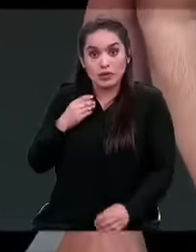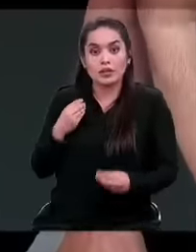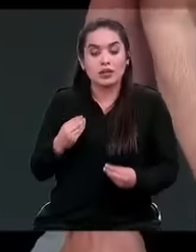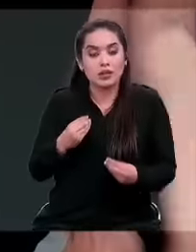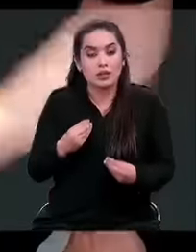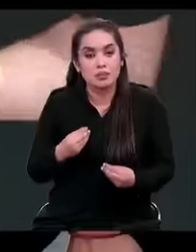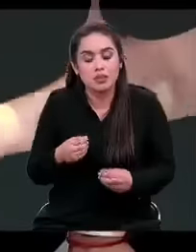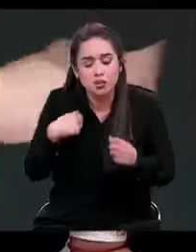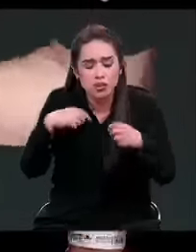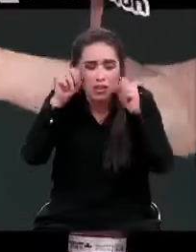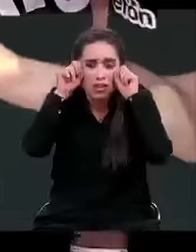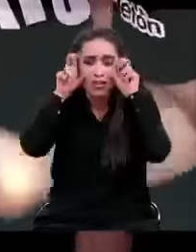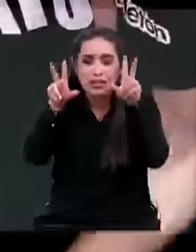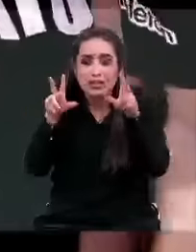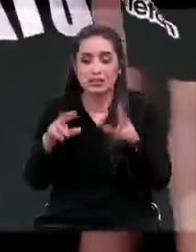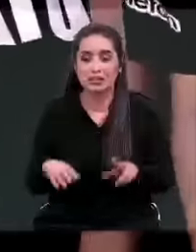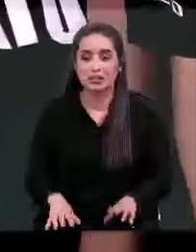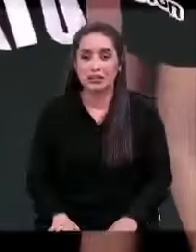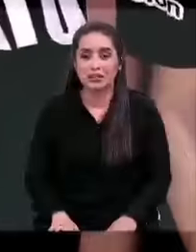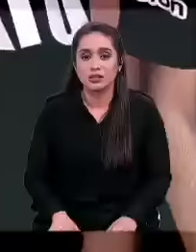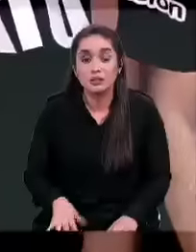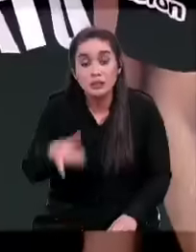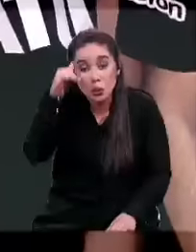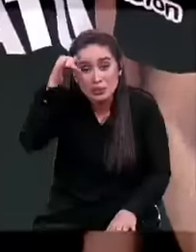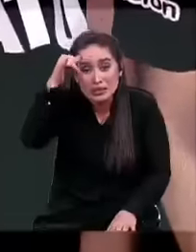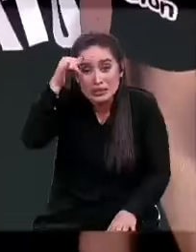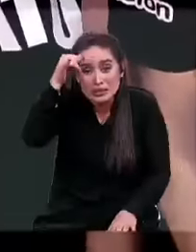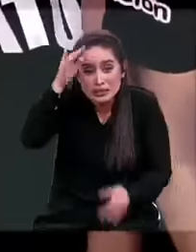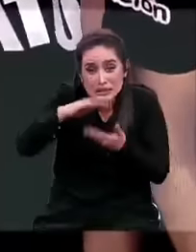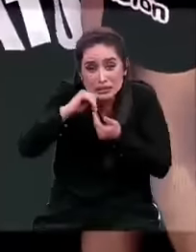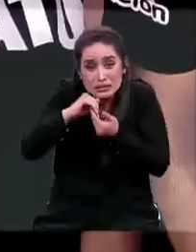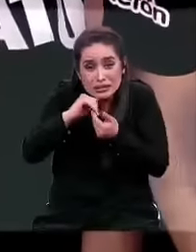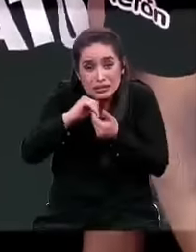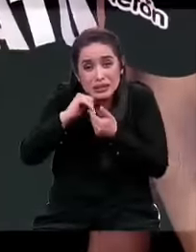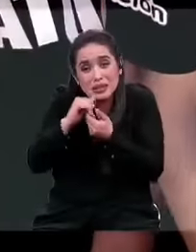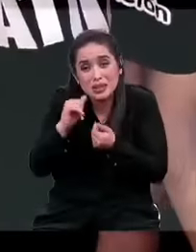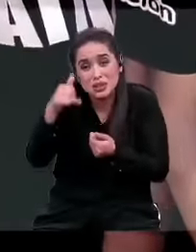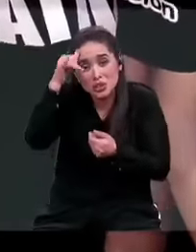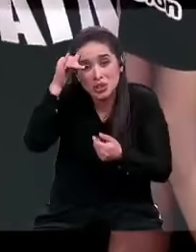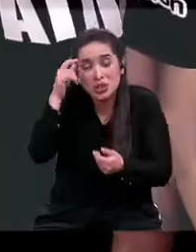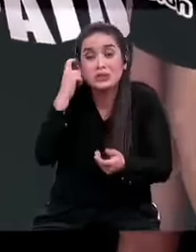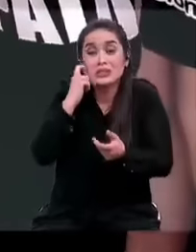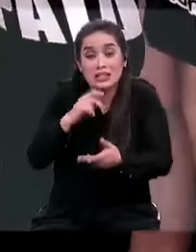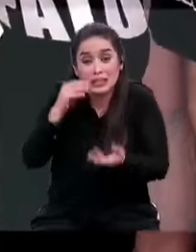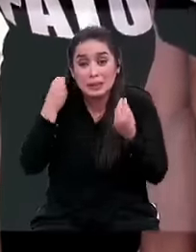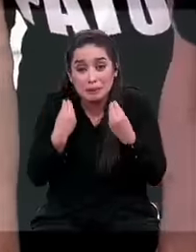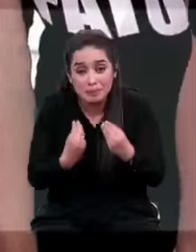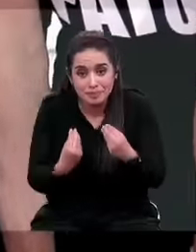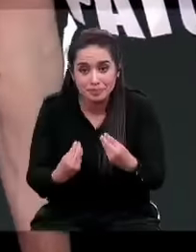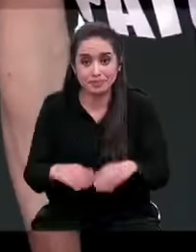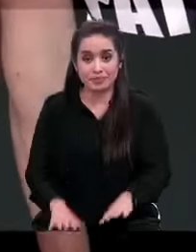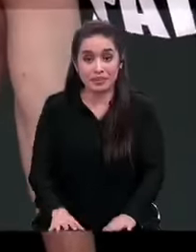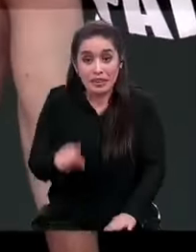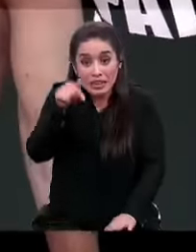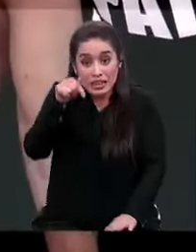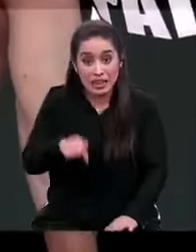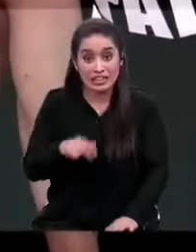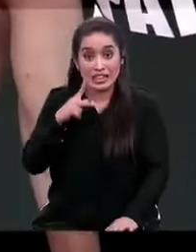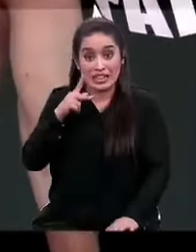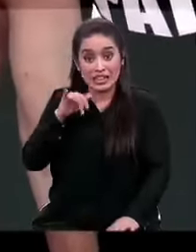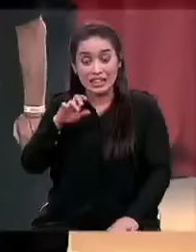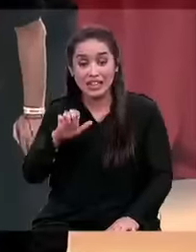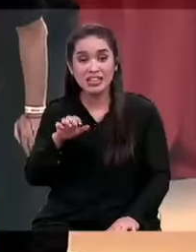¿Despertaste? Sí. Perdón. Perdón, discúlpeme, me disculpo, oiga, don Francisco. Lo que pasa es que acá el Quique, el